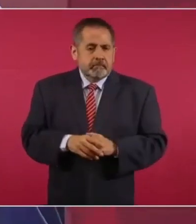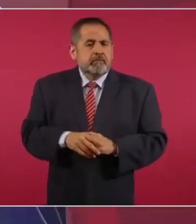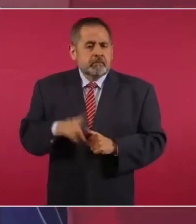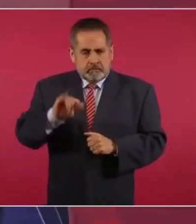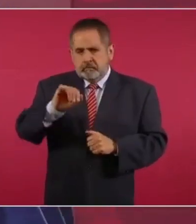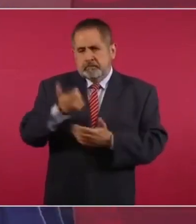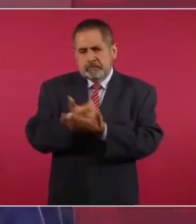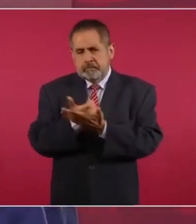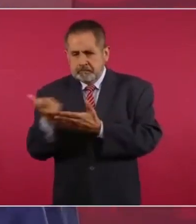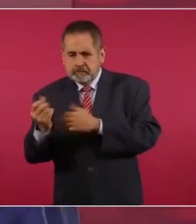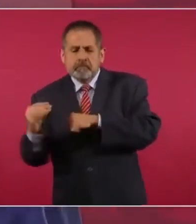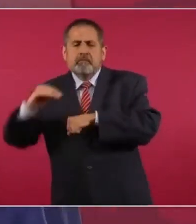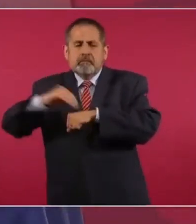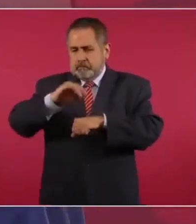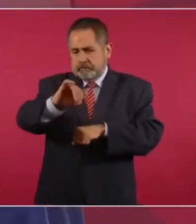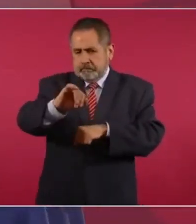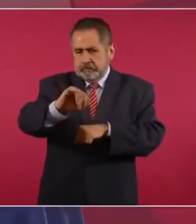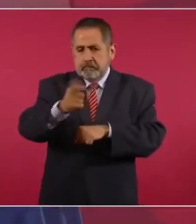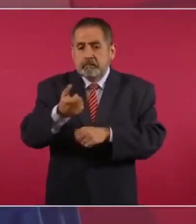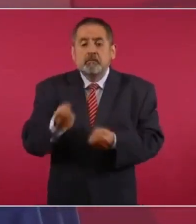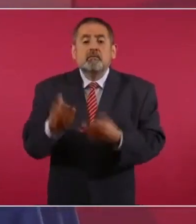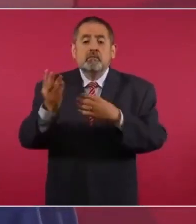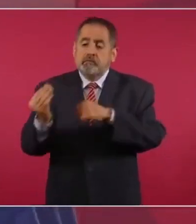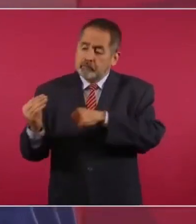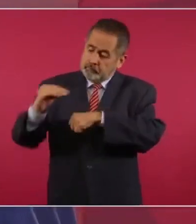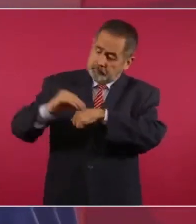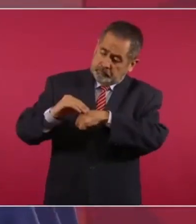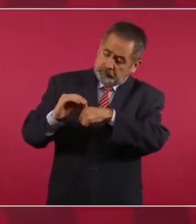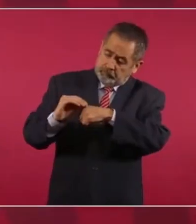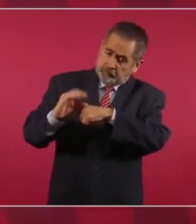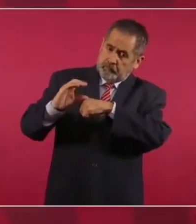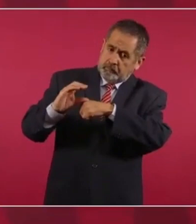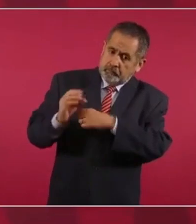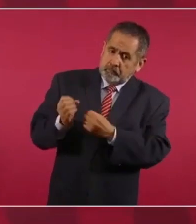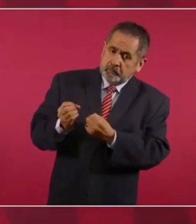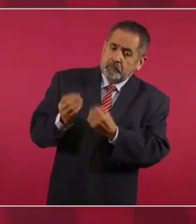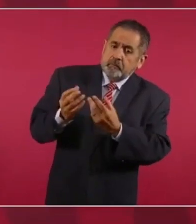aumento, pero el monto